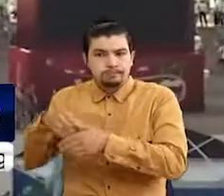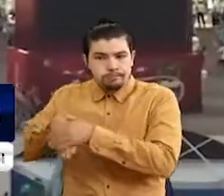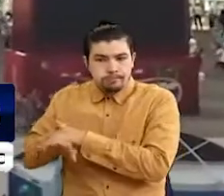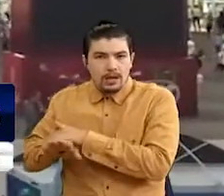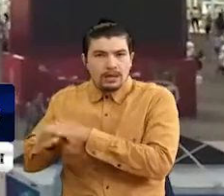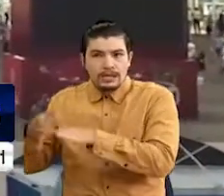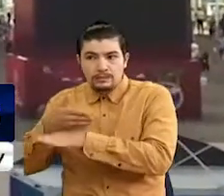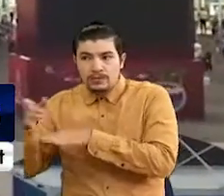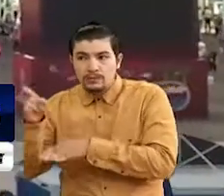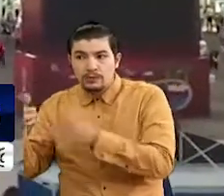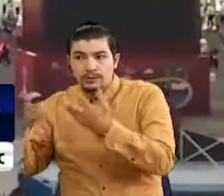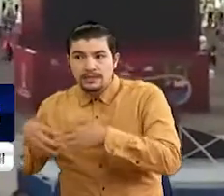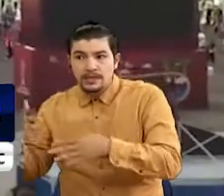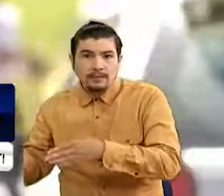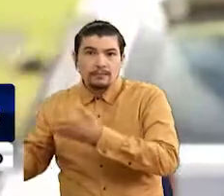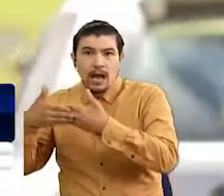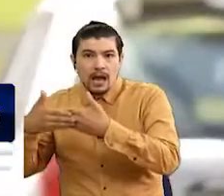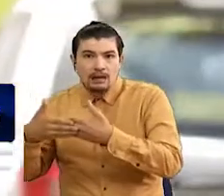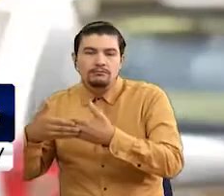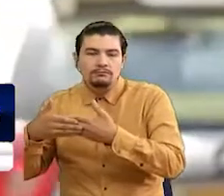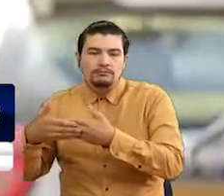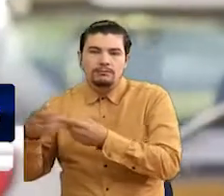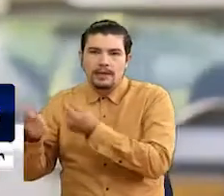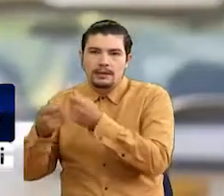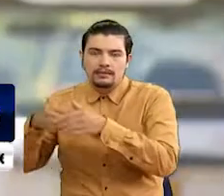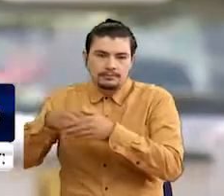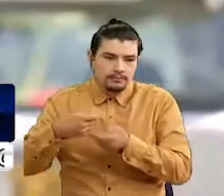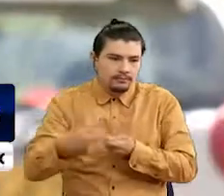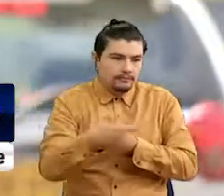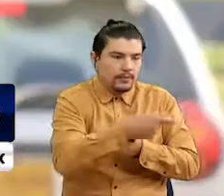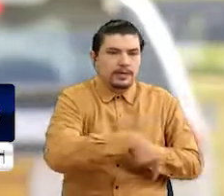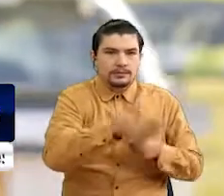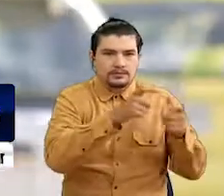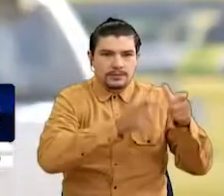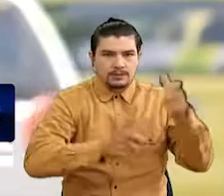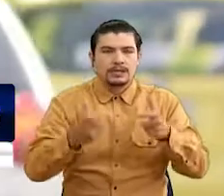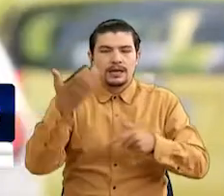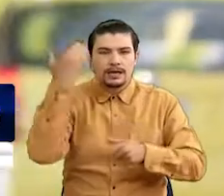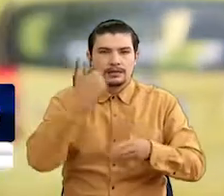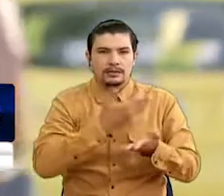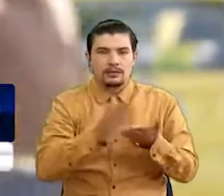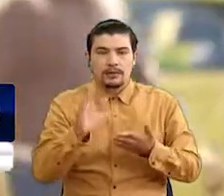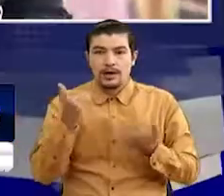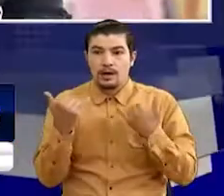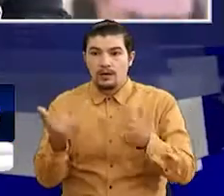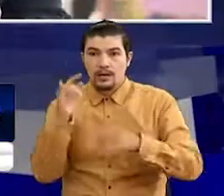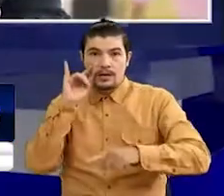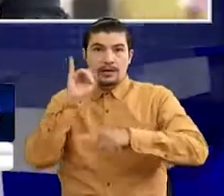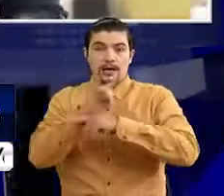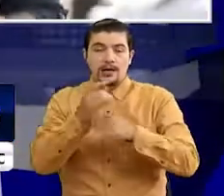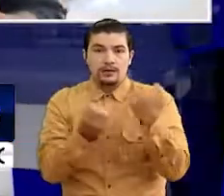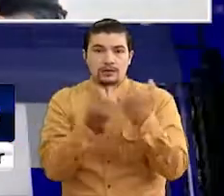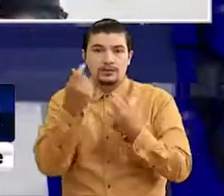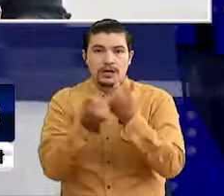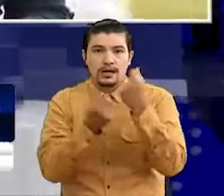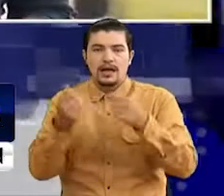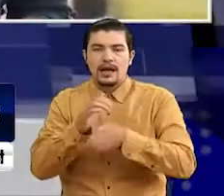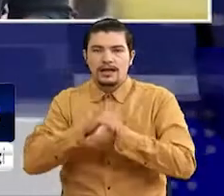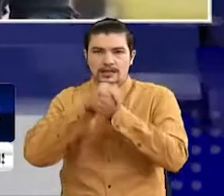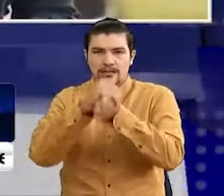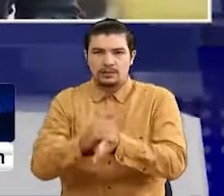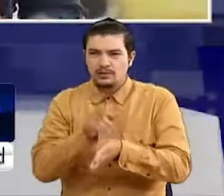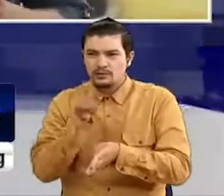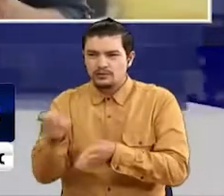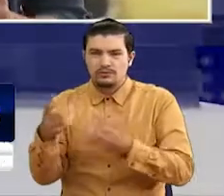los consumidores afectados pues en este momento la superintendencia de industria y comercio realiza gestiones para que este tipo de